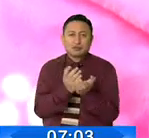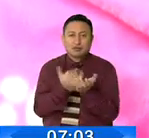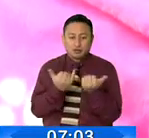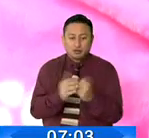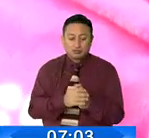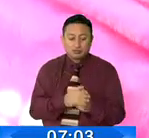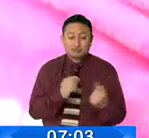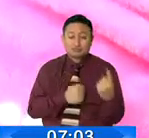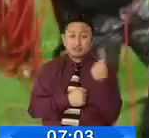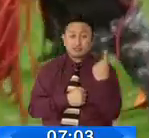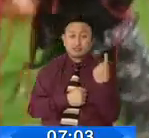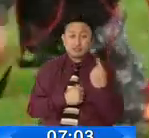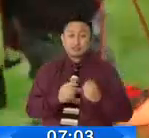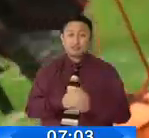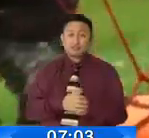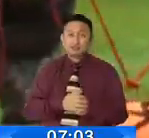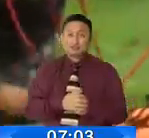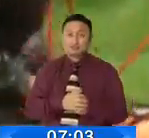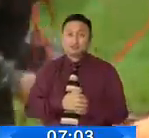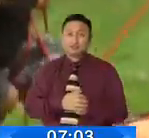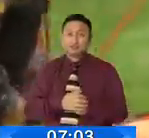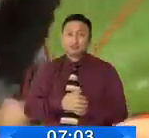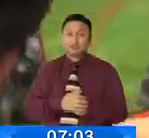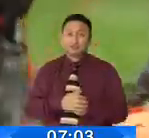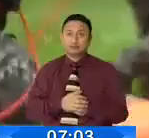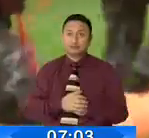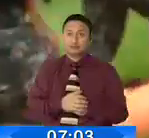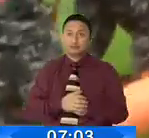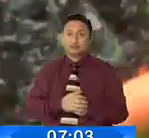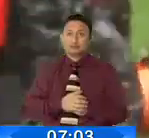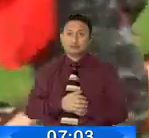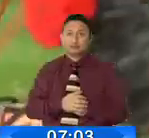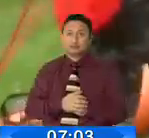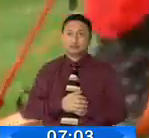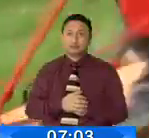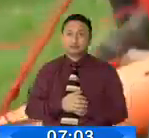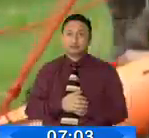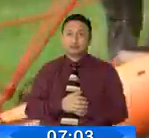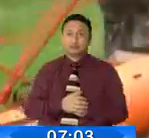estaba reciclando. Desde Tulcán informa Miriam Enríquez.